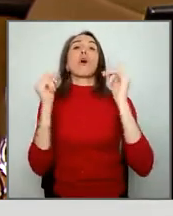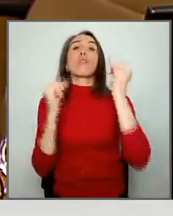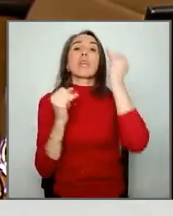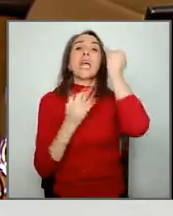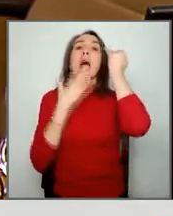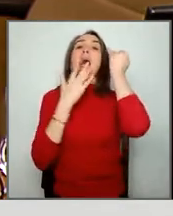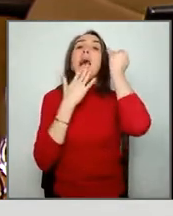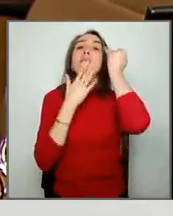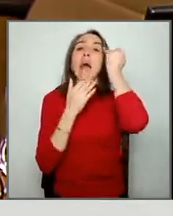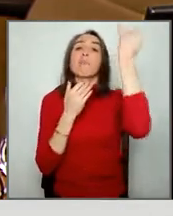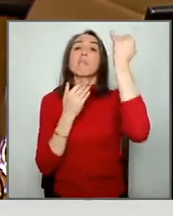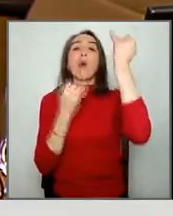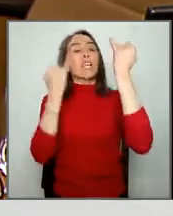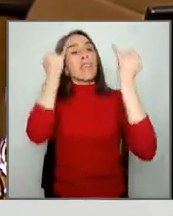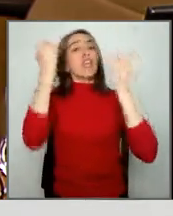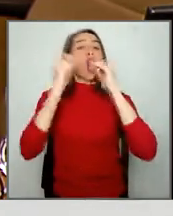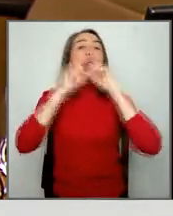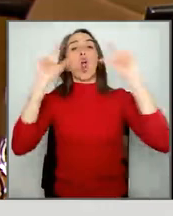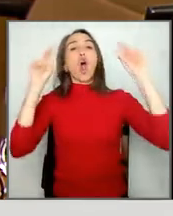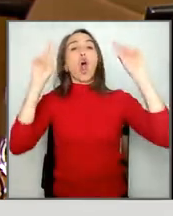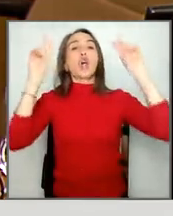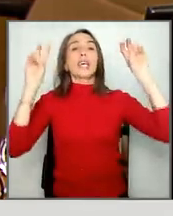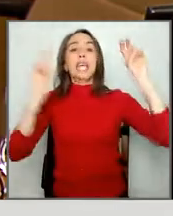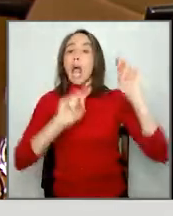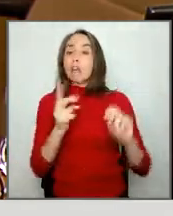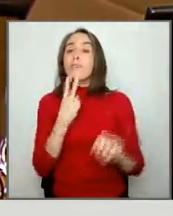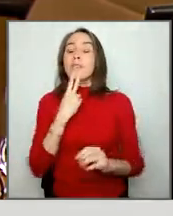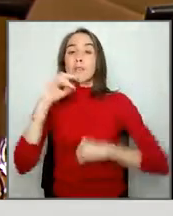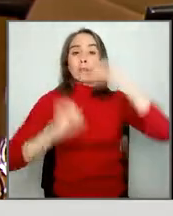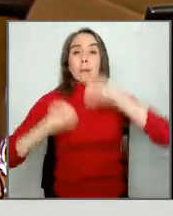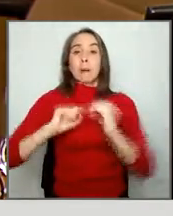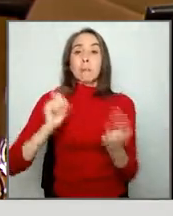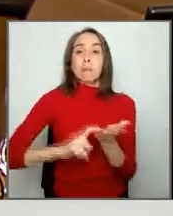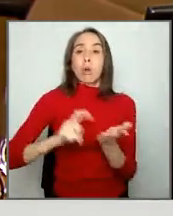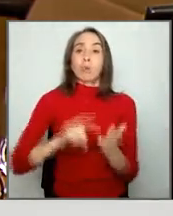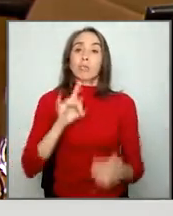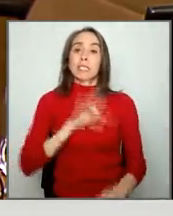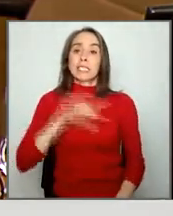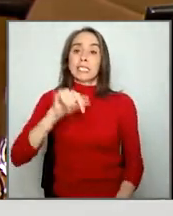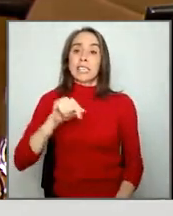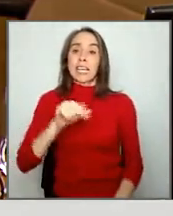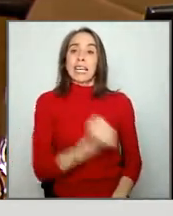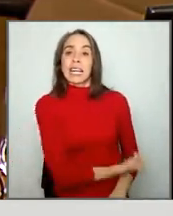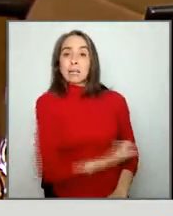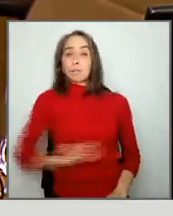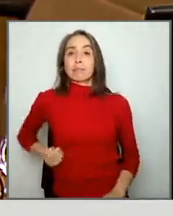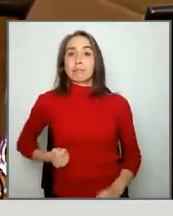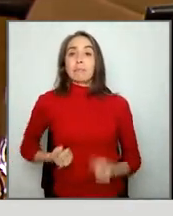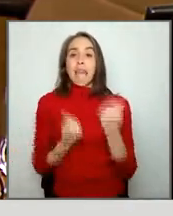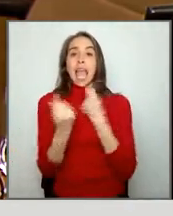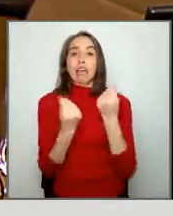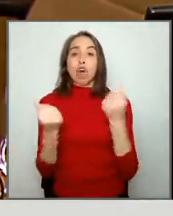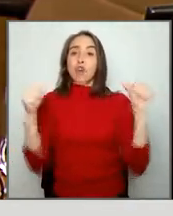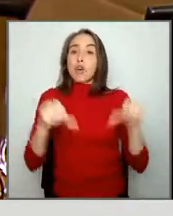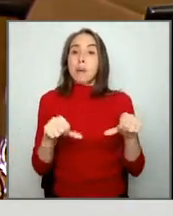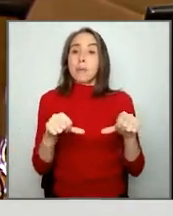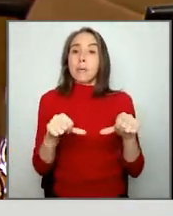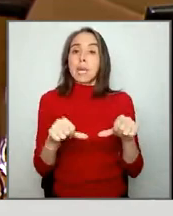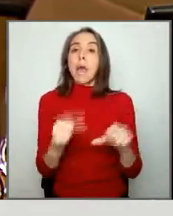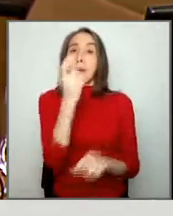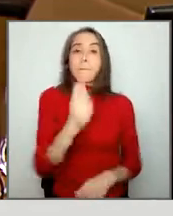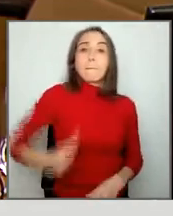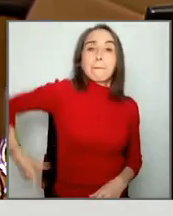tenemos que vivir es de actividad productiva porque el país hoy día está en una recesión económica entonces hay que ponerse las pilas y trabajar